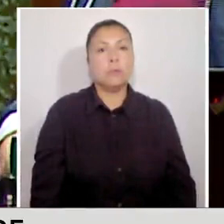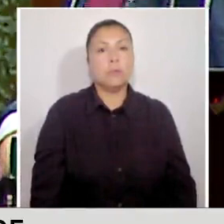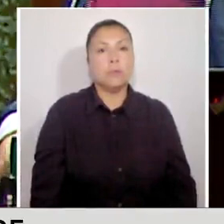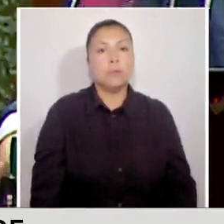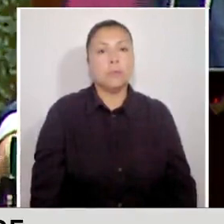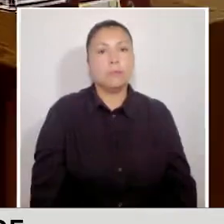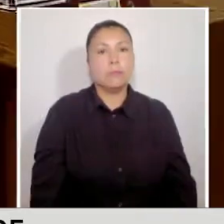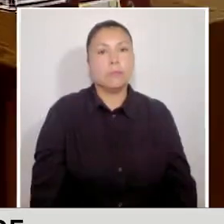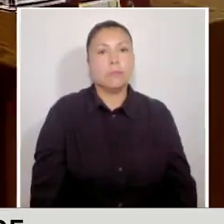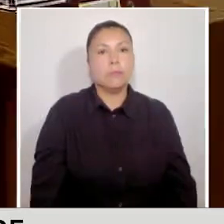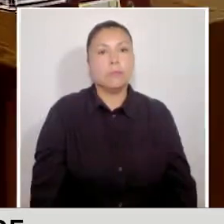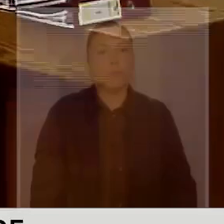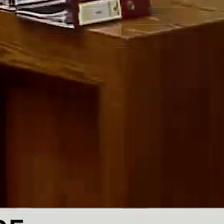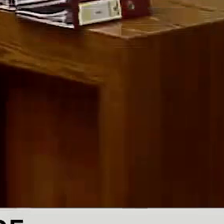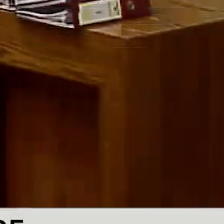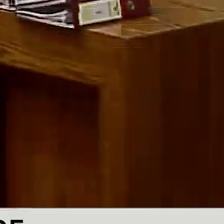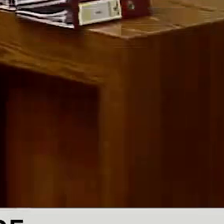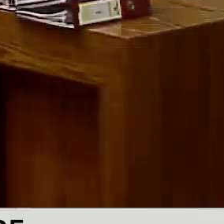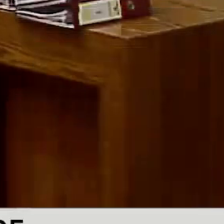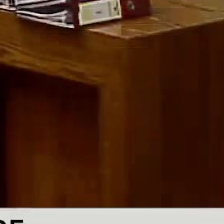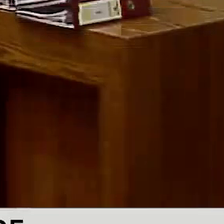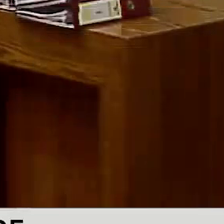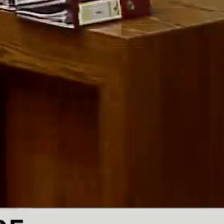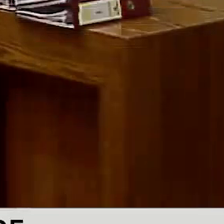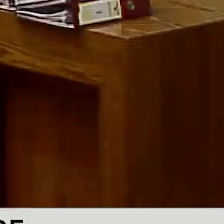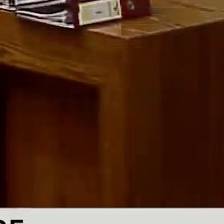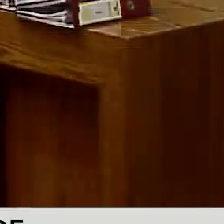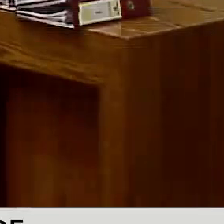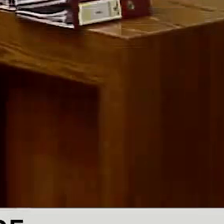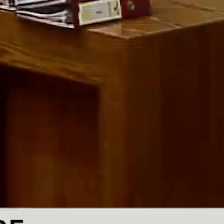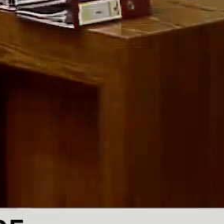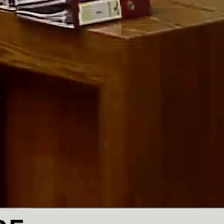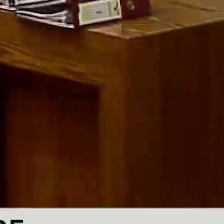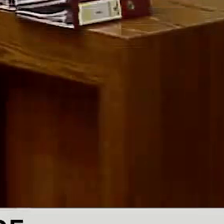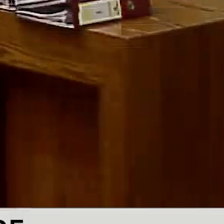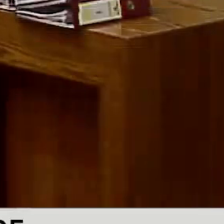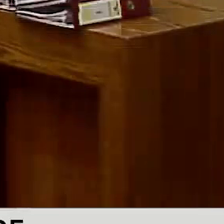votación han votado todas y todos los señores